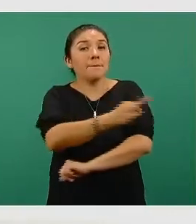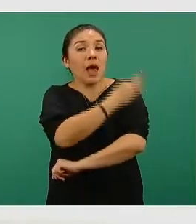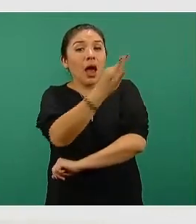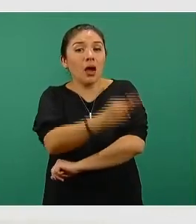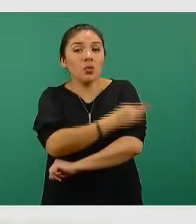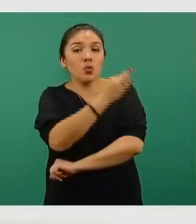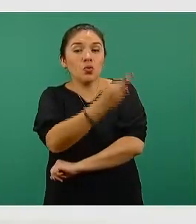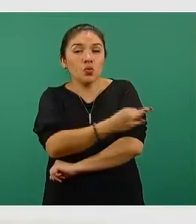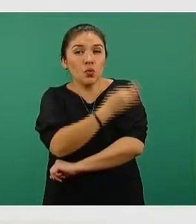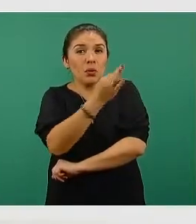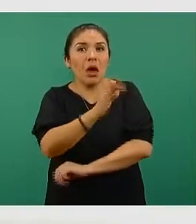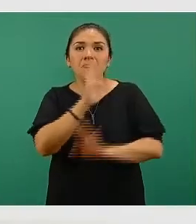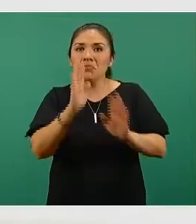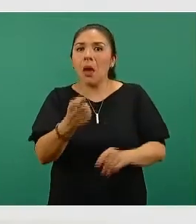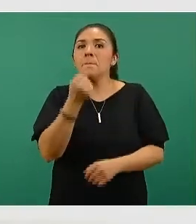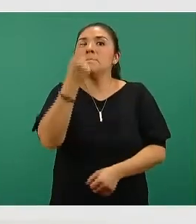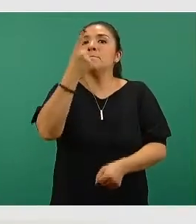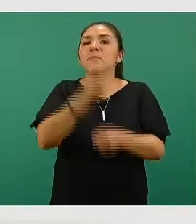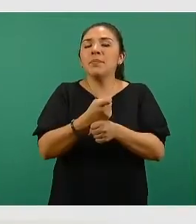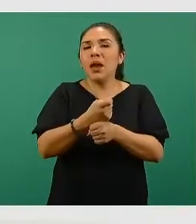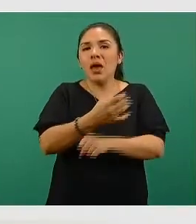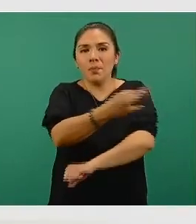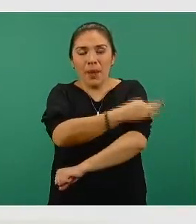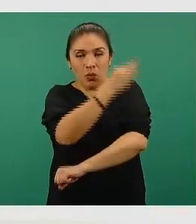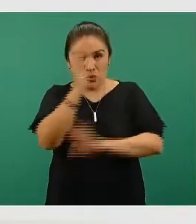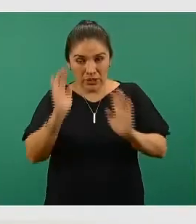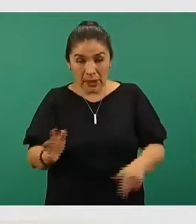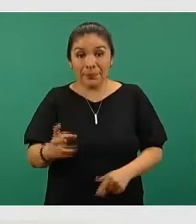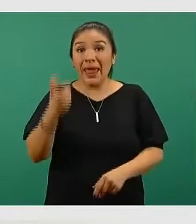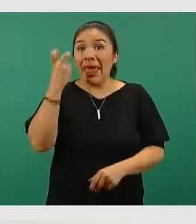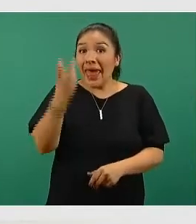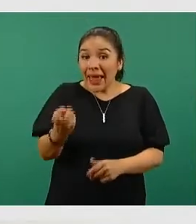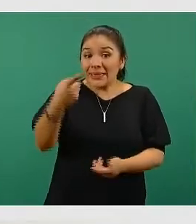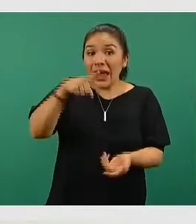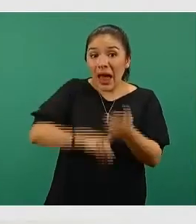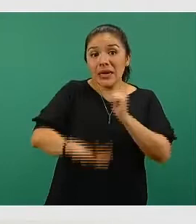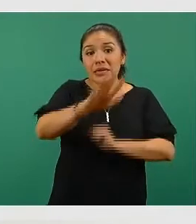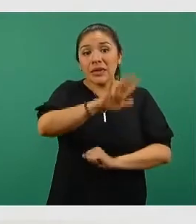que ha recibido su primera dosis, de los cuales